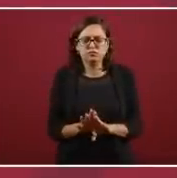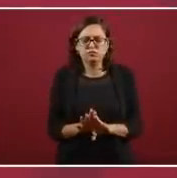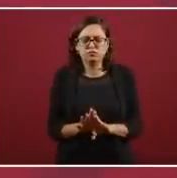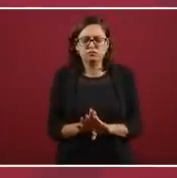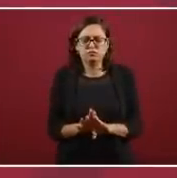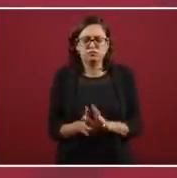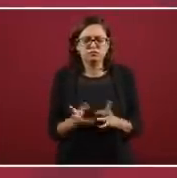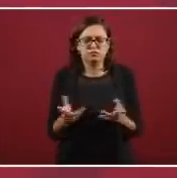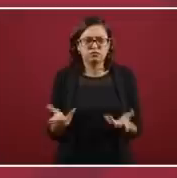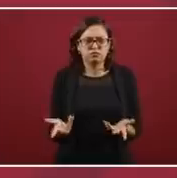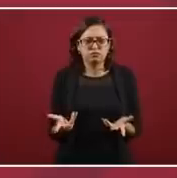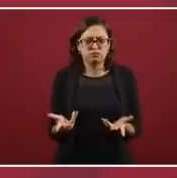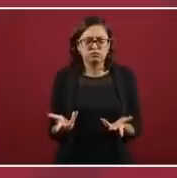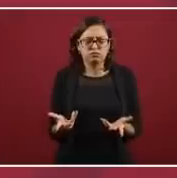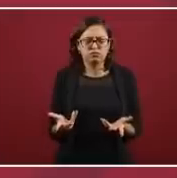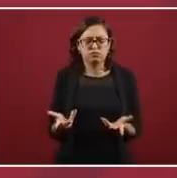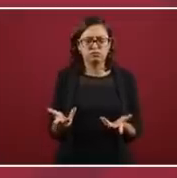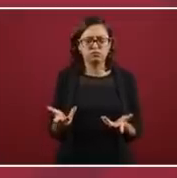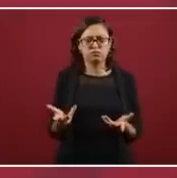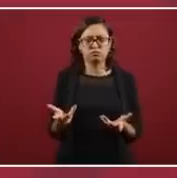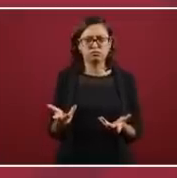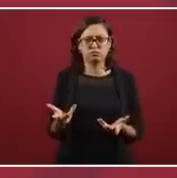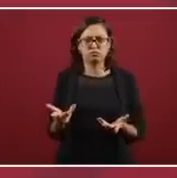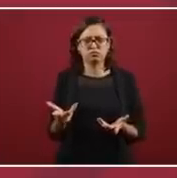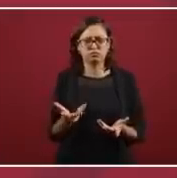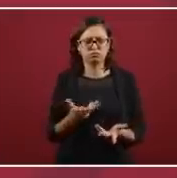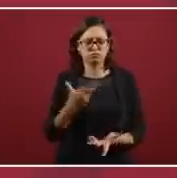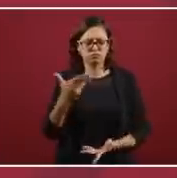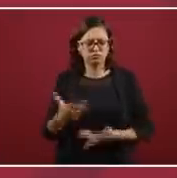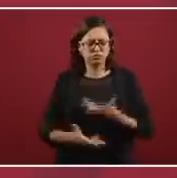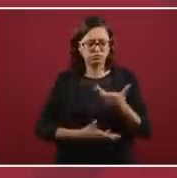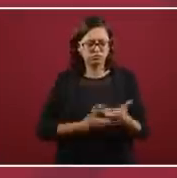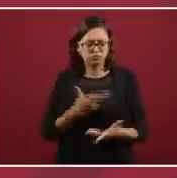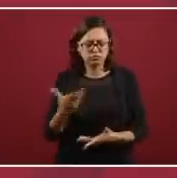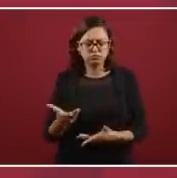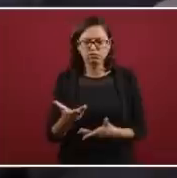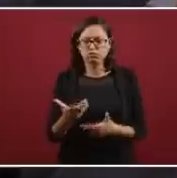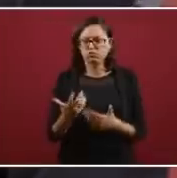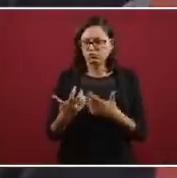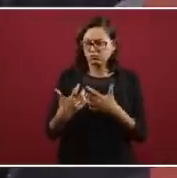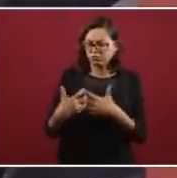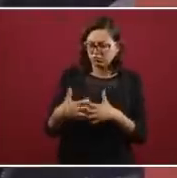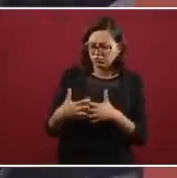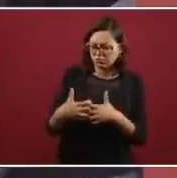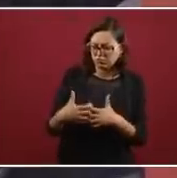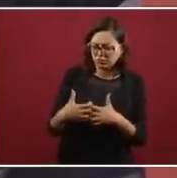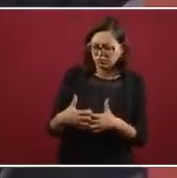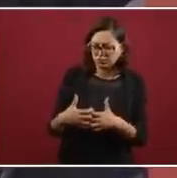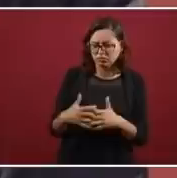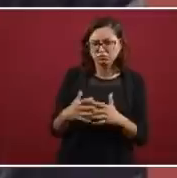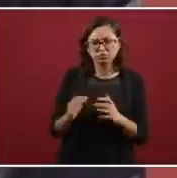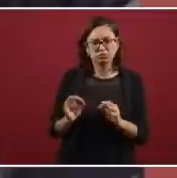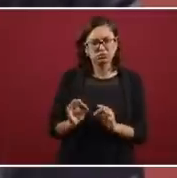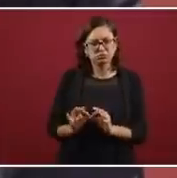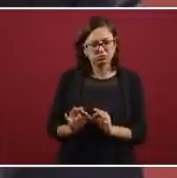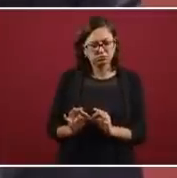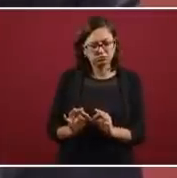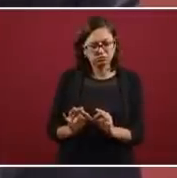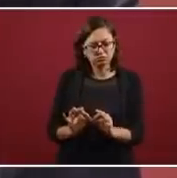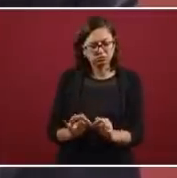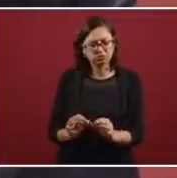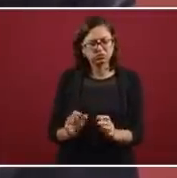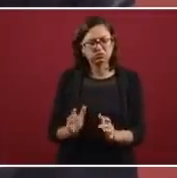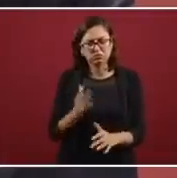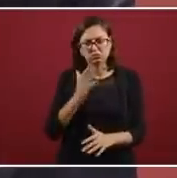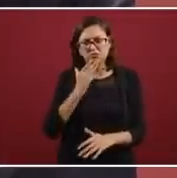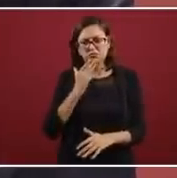constituido el servicio, funciona históricamente bien en